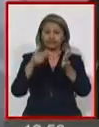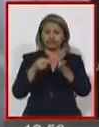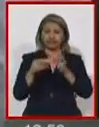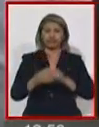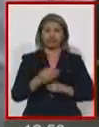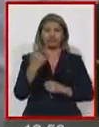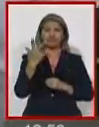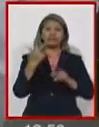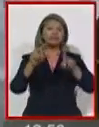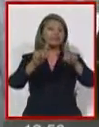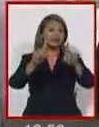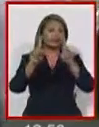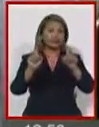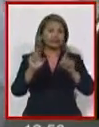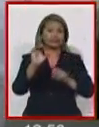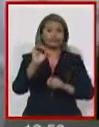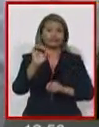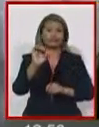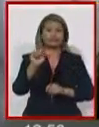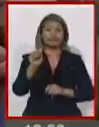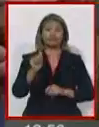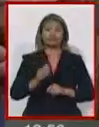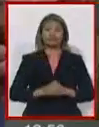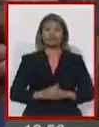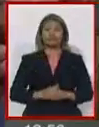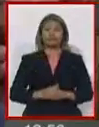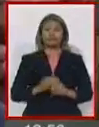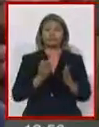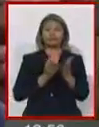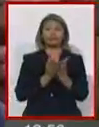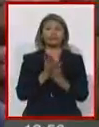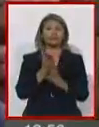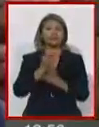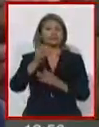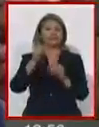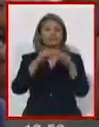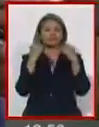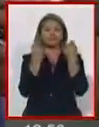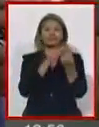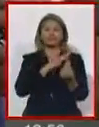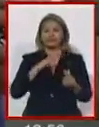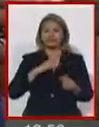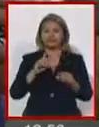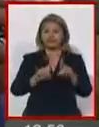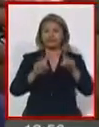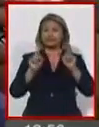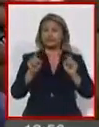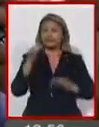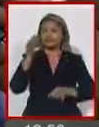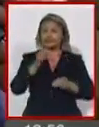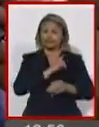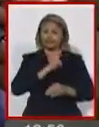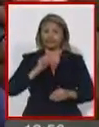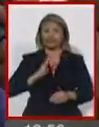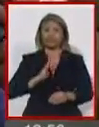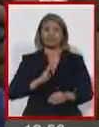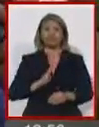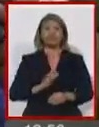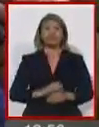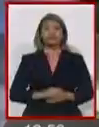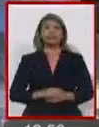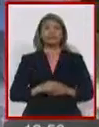significa tres preguntas a la OEA, vía Comisiones Corte Interamericana de Derechos Humanos. Se le va a preguntar si el Tribunal